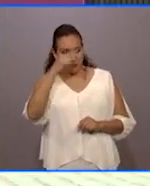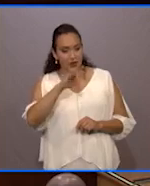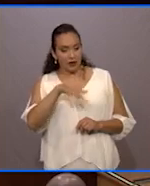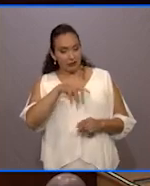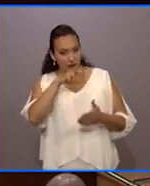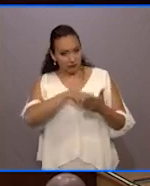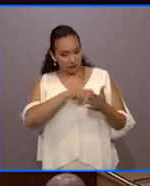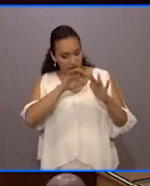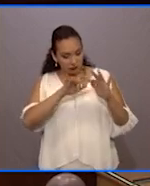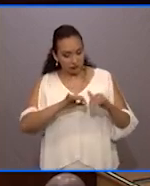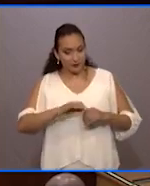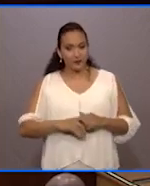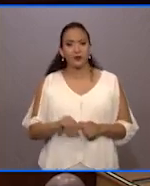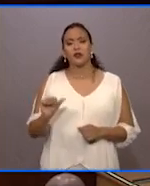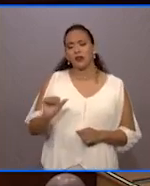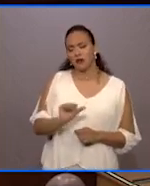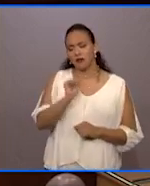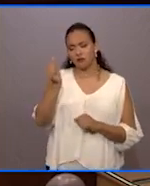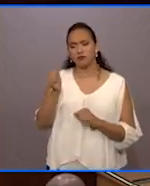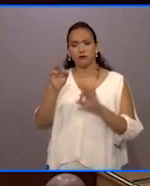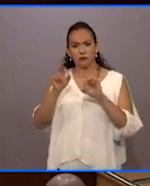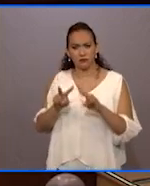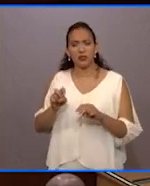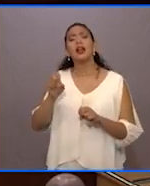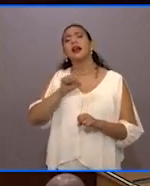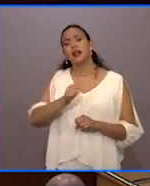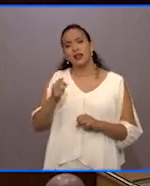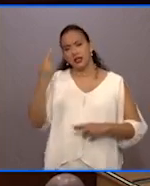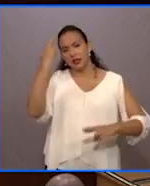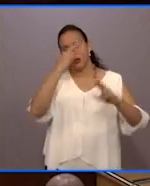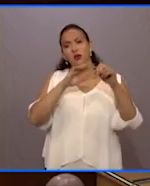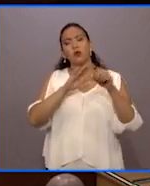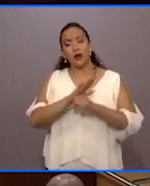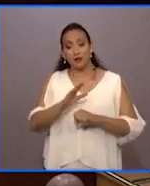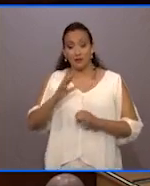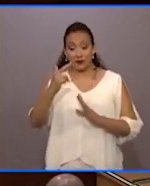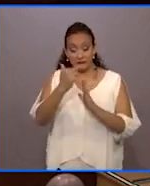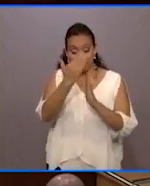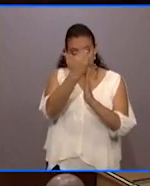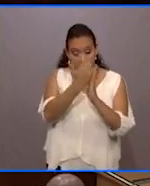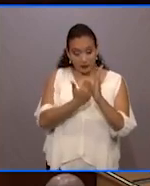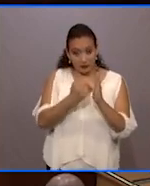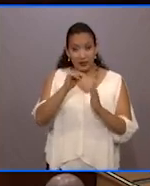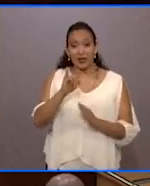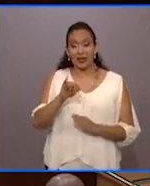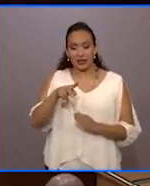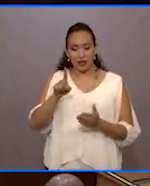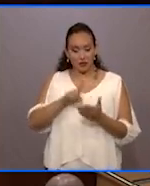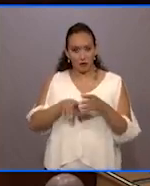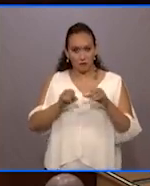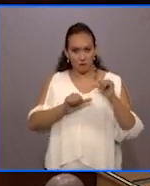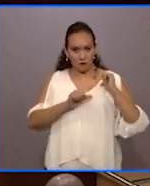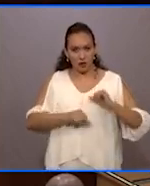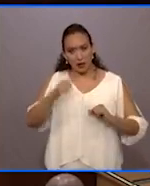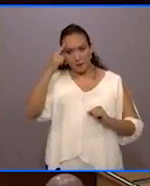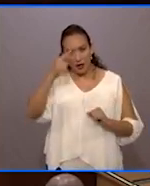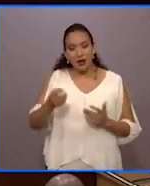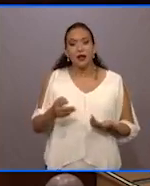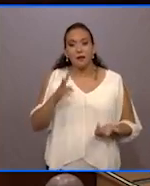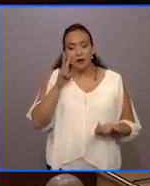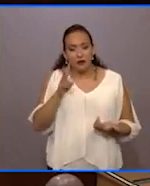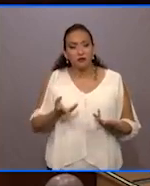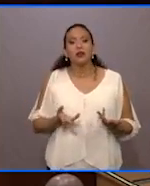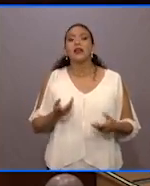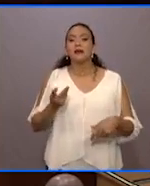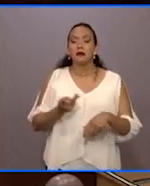acuerdo. En otro asunto, la Sala Superior también modificó los lineamientos que emitió el Consejo General del INE para la fiscalización de las